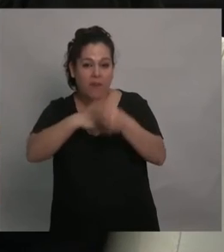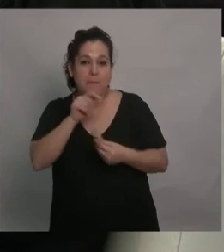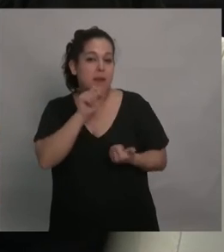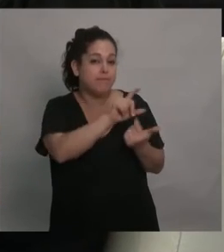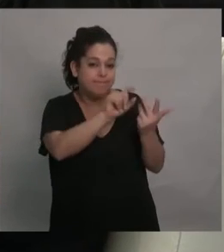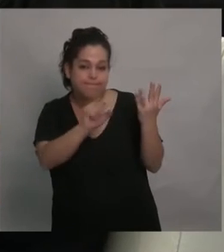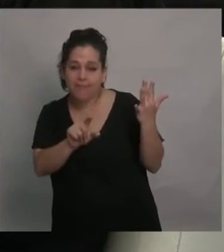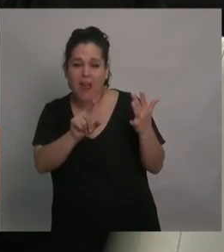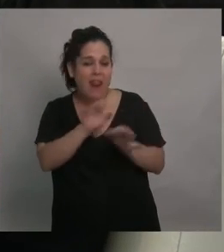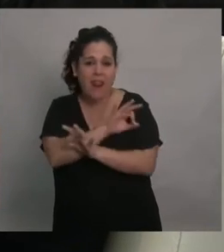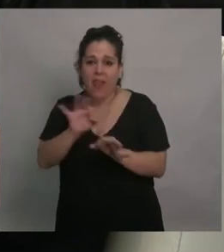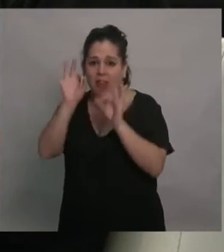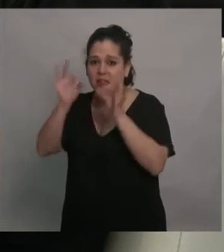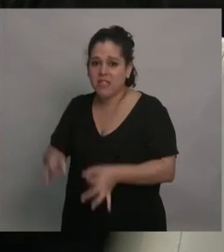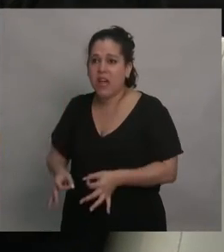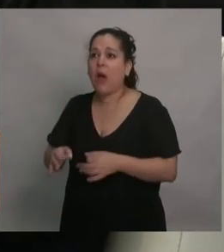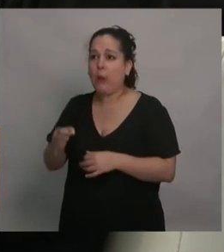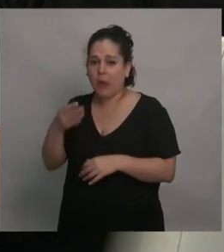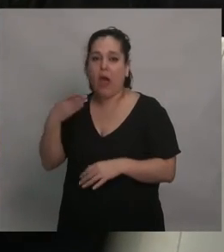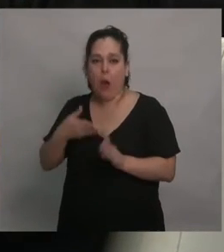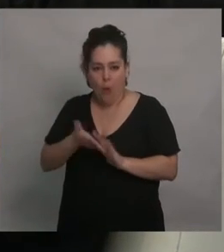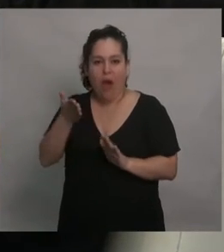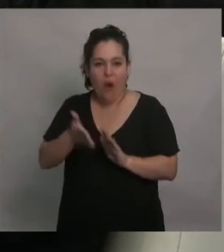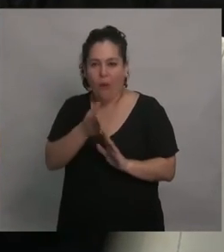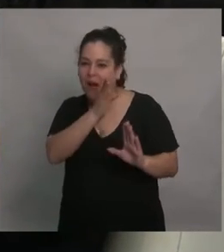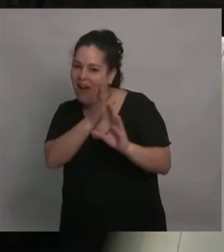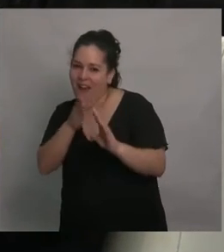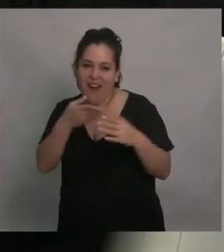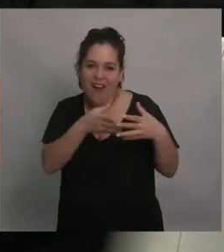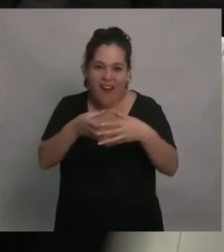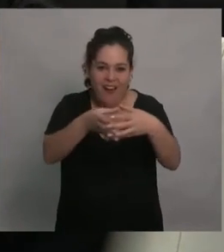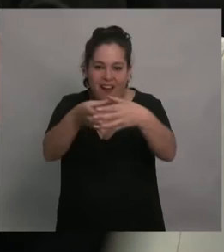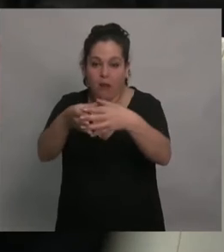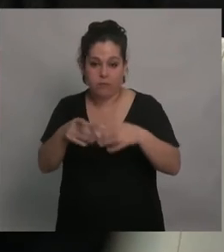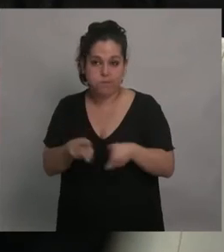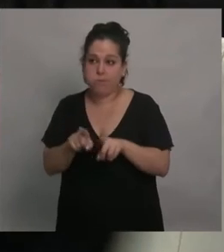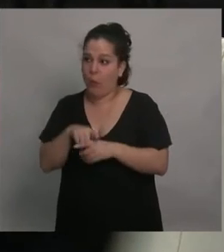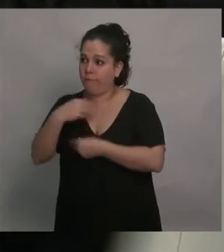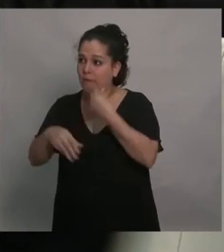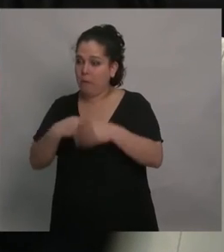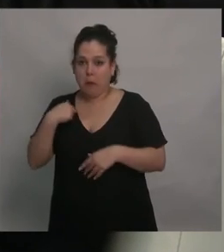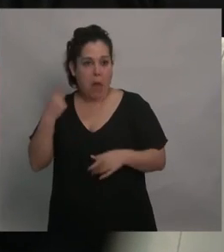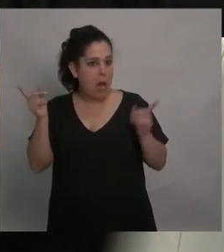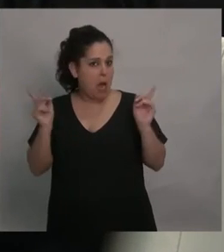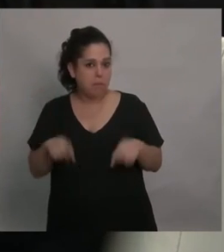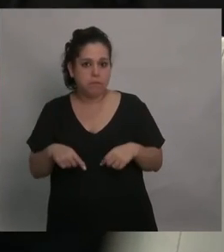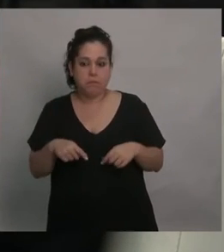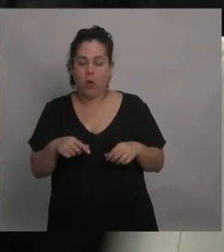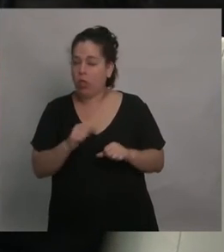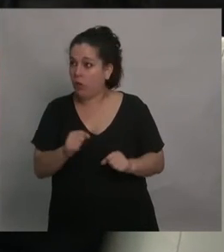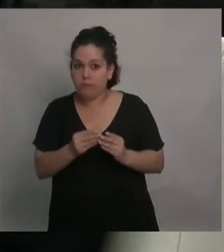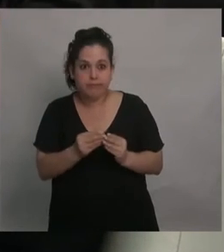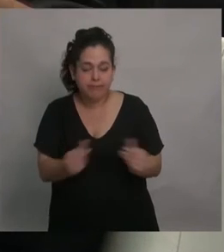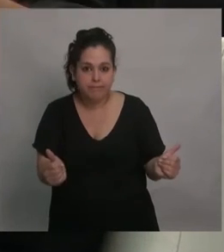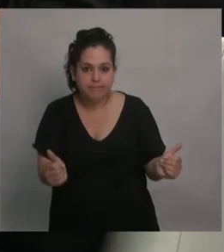enteró que estos compañeros salían en esa misión. ¿Ustedes se imaginan que de repente desaparezca uno de ellos y que, ¿no